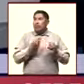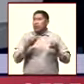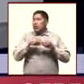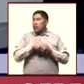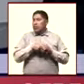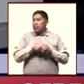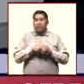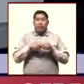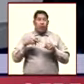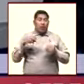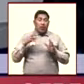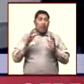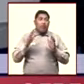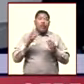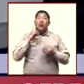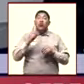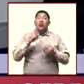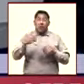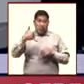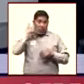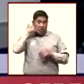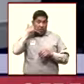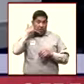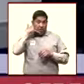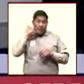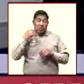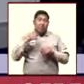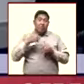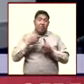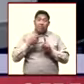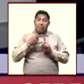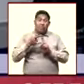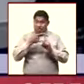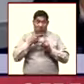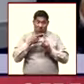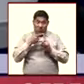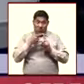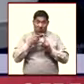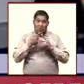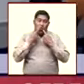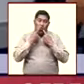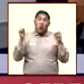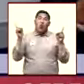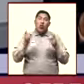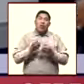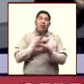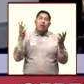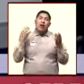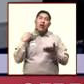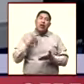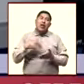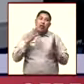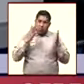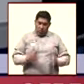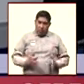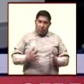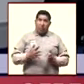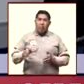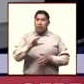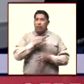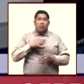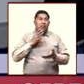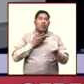en exclusiva nosotros a una llamada Meet donde hacen la oferta pública a varios estudiantes que están en esta llamada